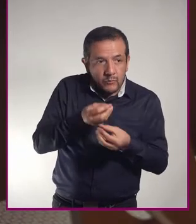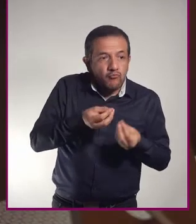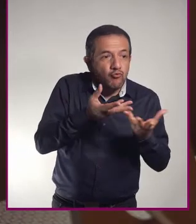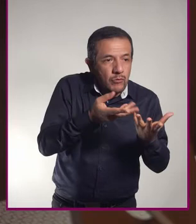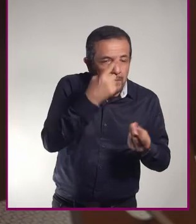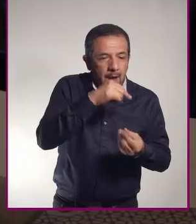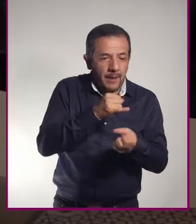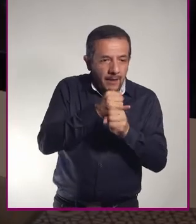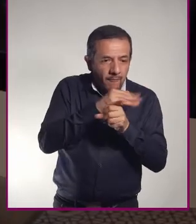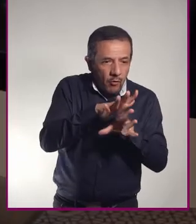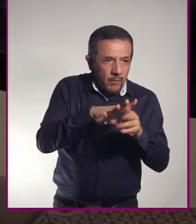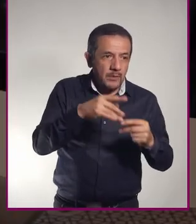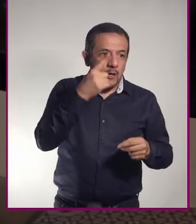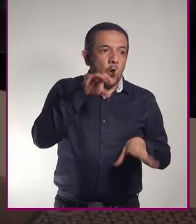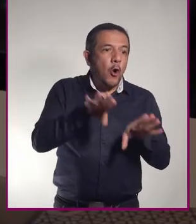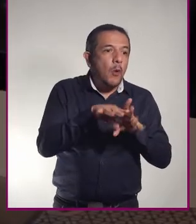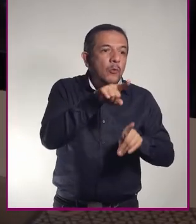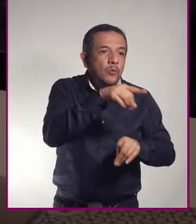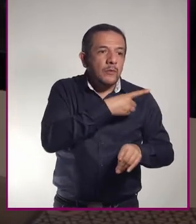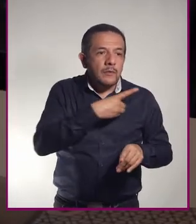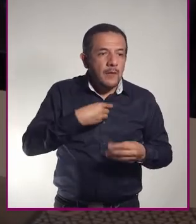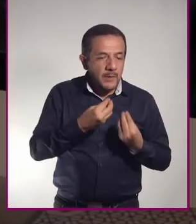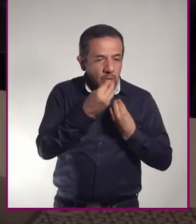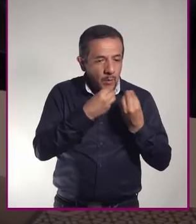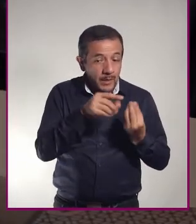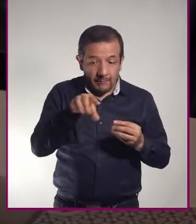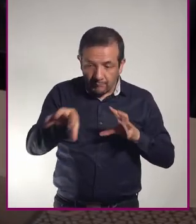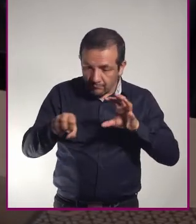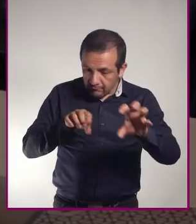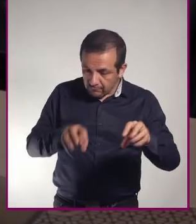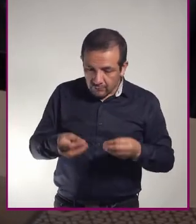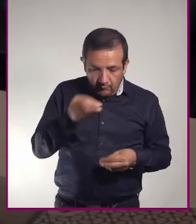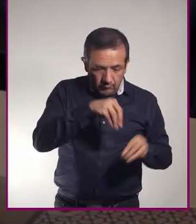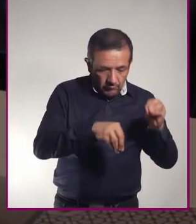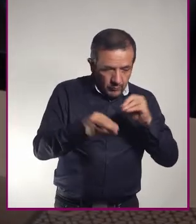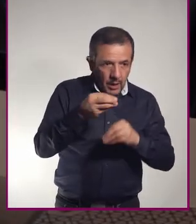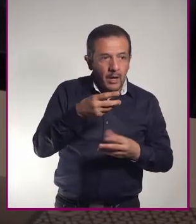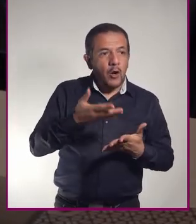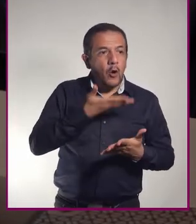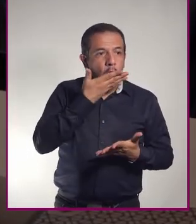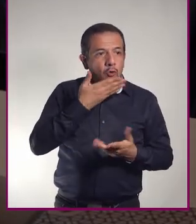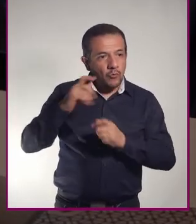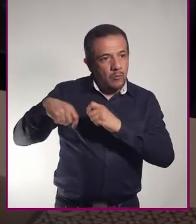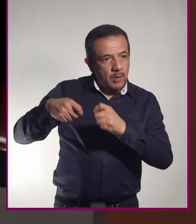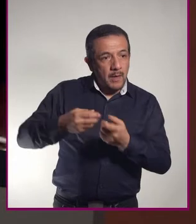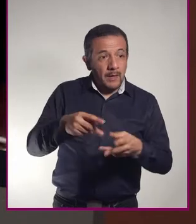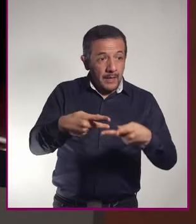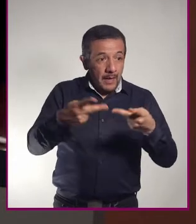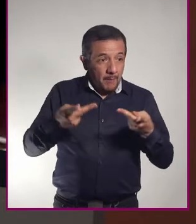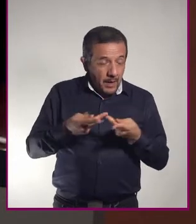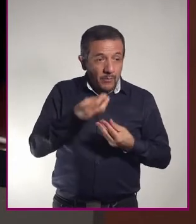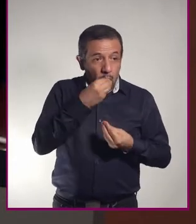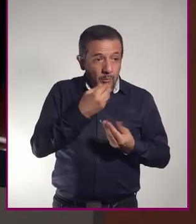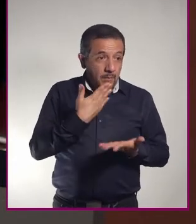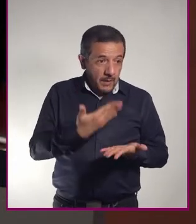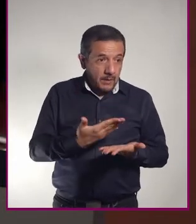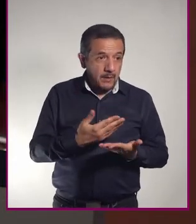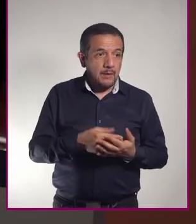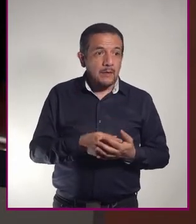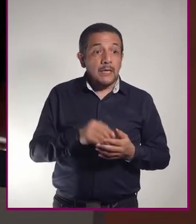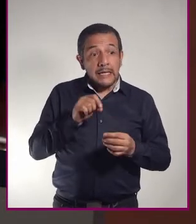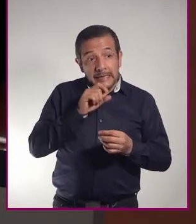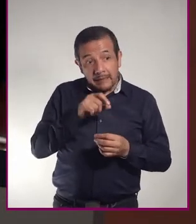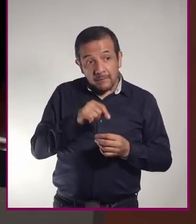toda la información sobre cómo incorporar los alimentos tradicionales mexicanos en su mesa con